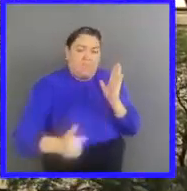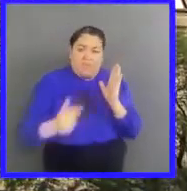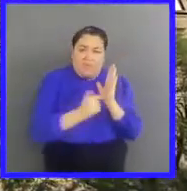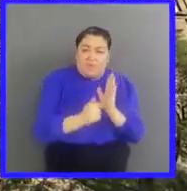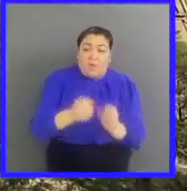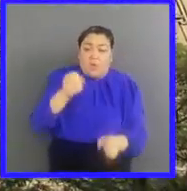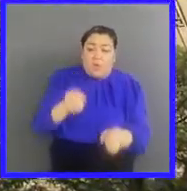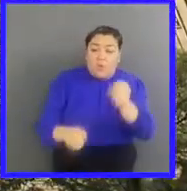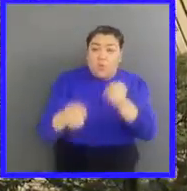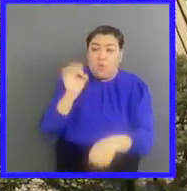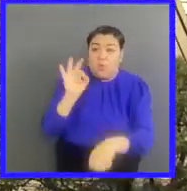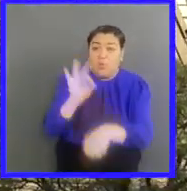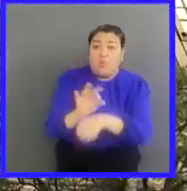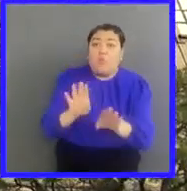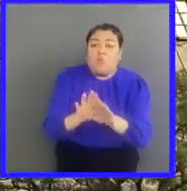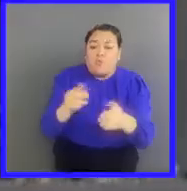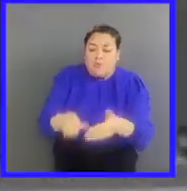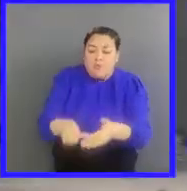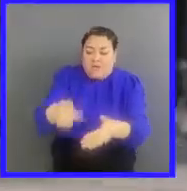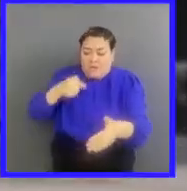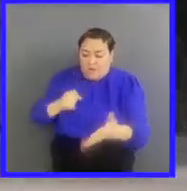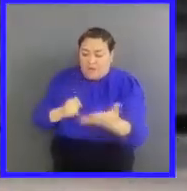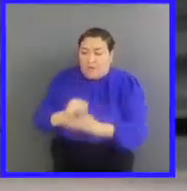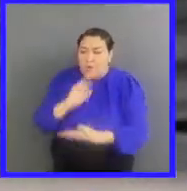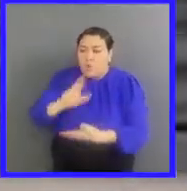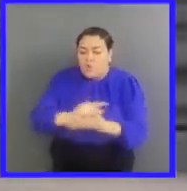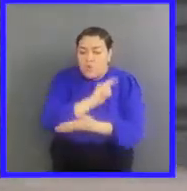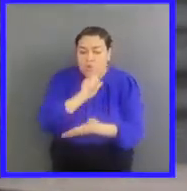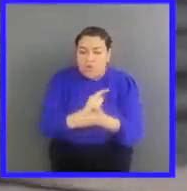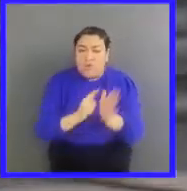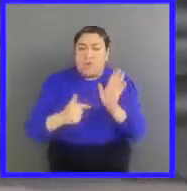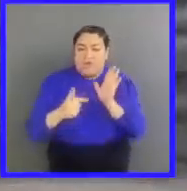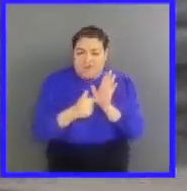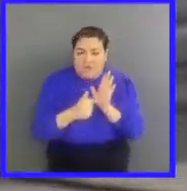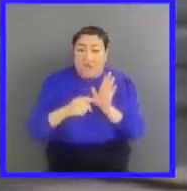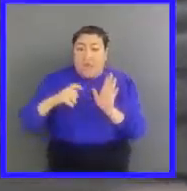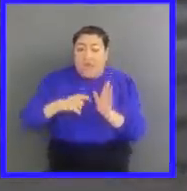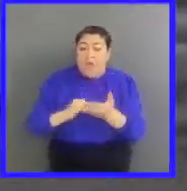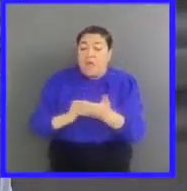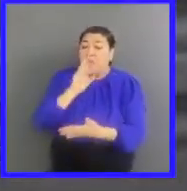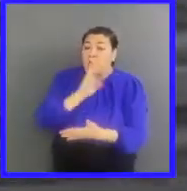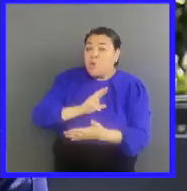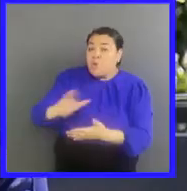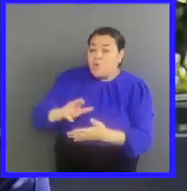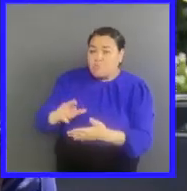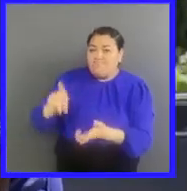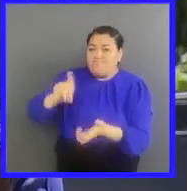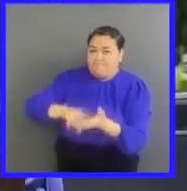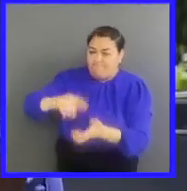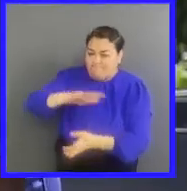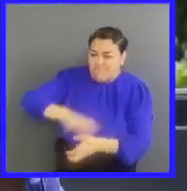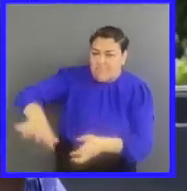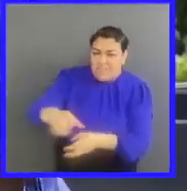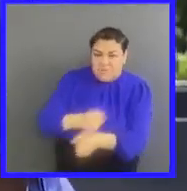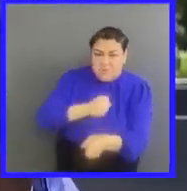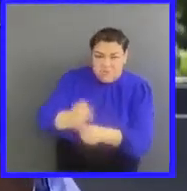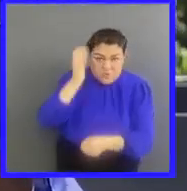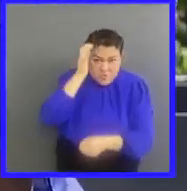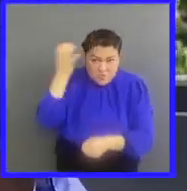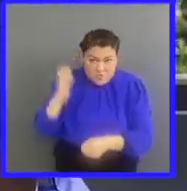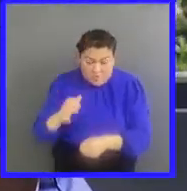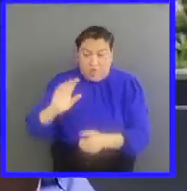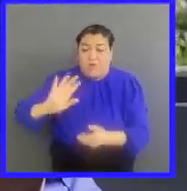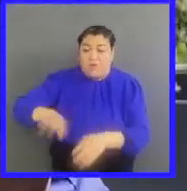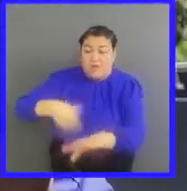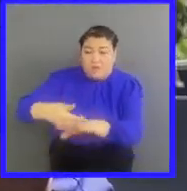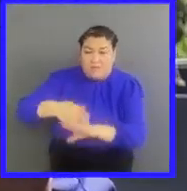desde decisiones que se ajustan a la ley, con criterios que respondan a la complejidad de la violencia, vulnerabilidad y discriminación